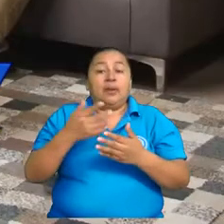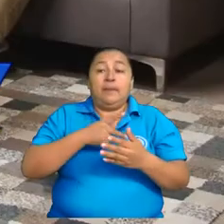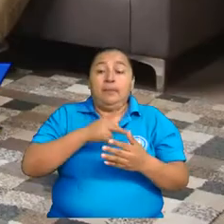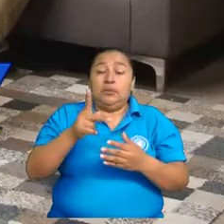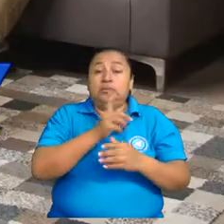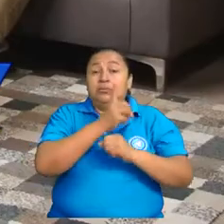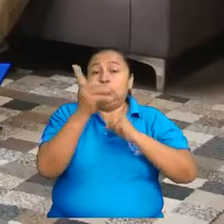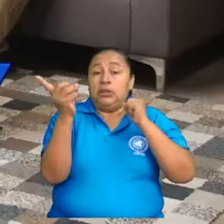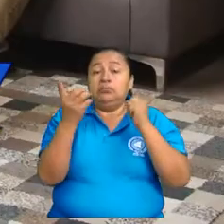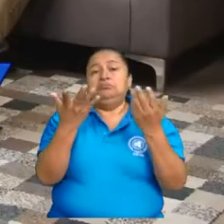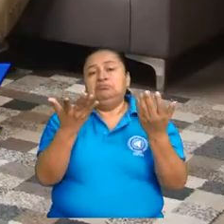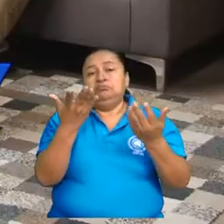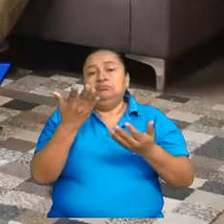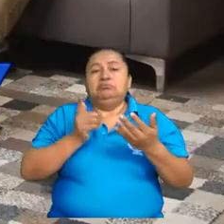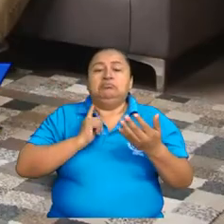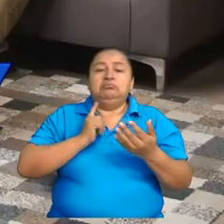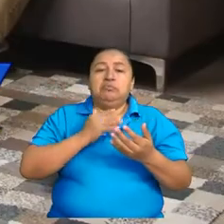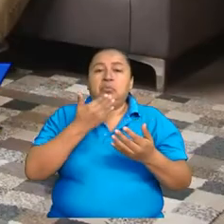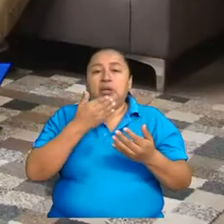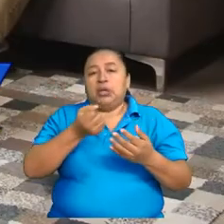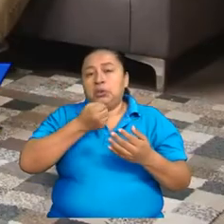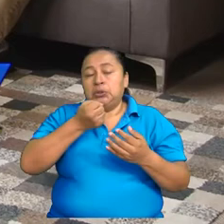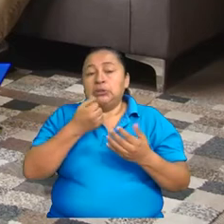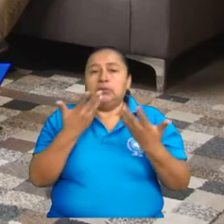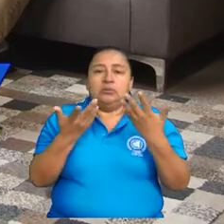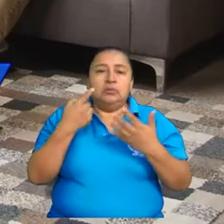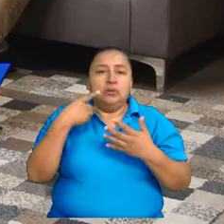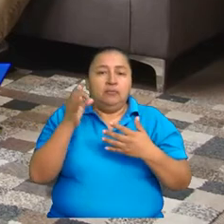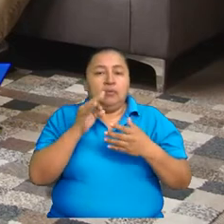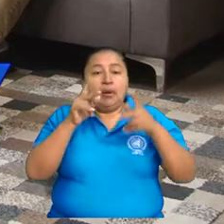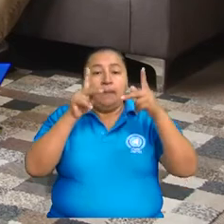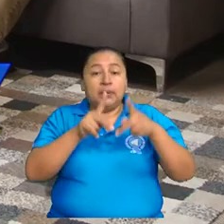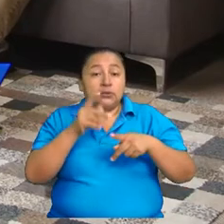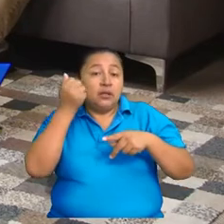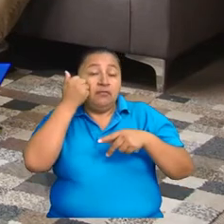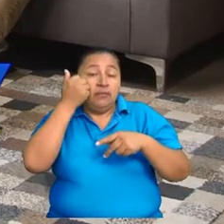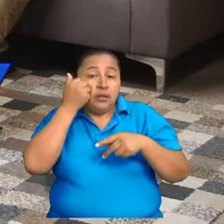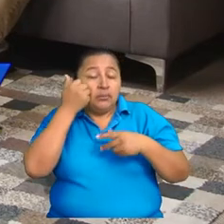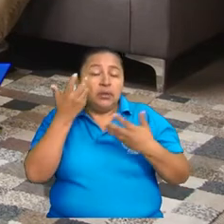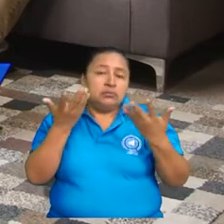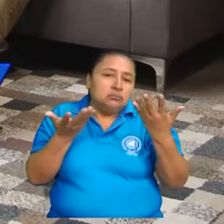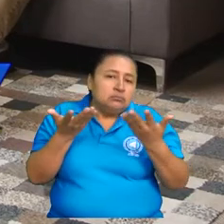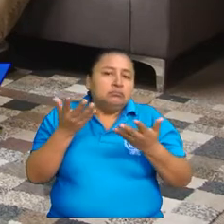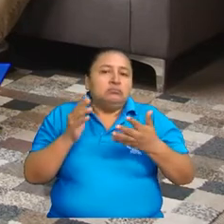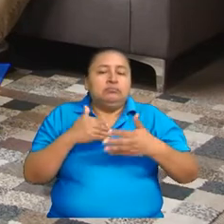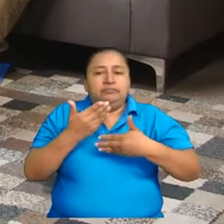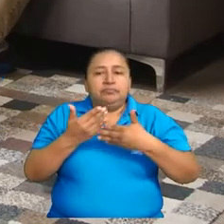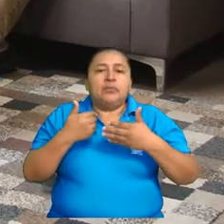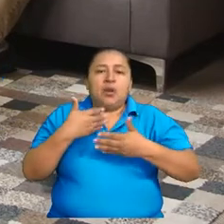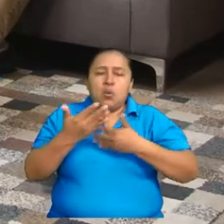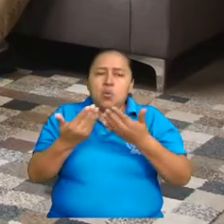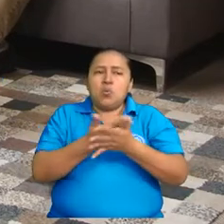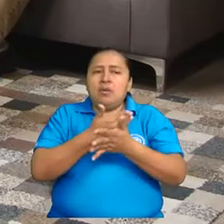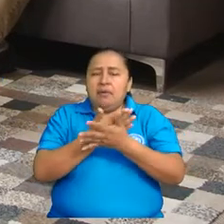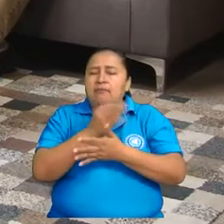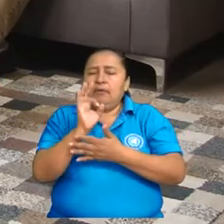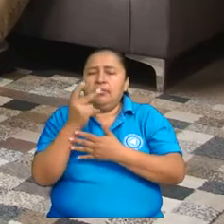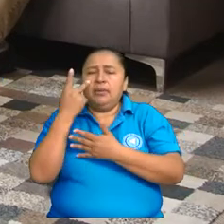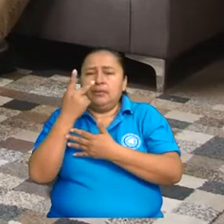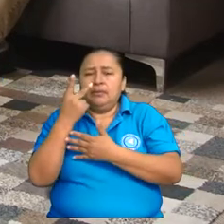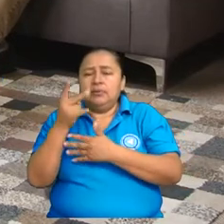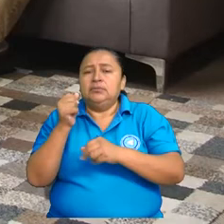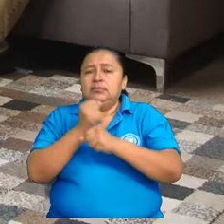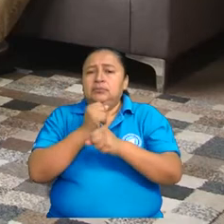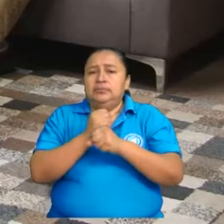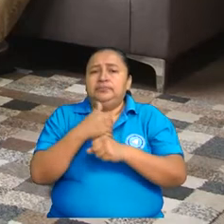días tendremos buenas noticias sobre el comportamiento de los pacientes y veremos pues nuevas perspectivas dentro de esta realidad de